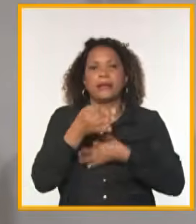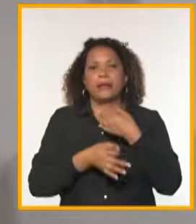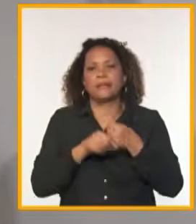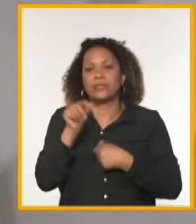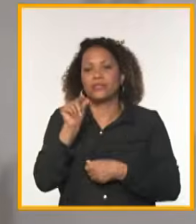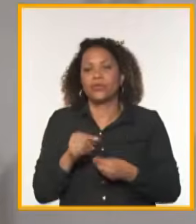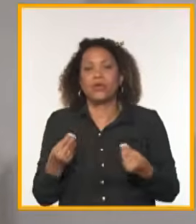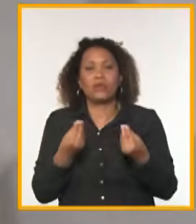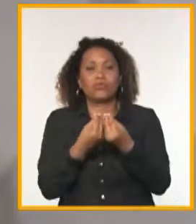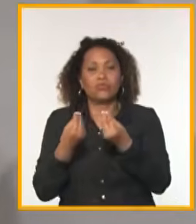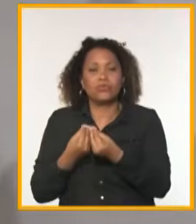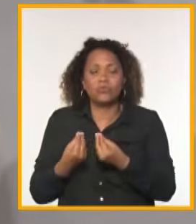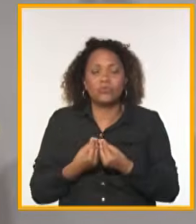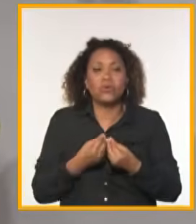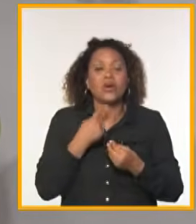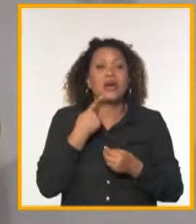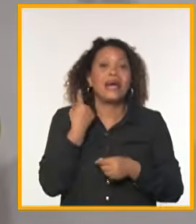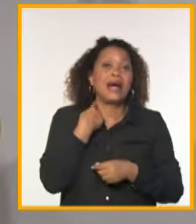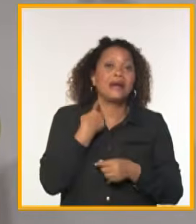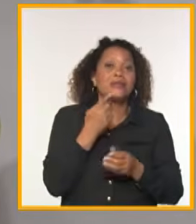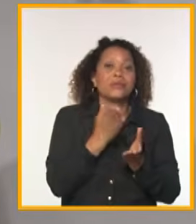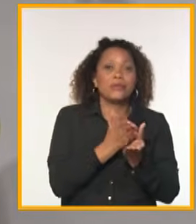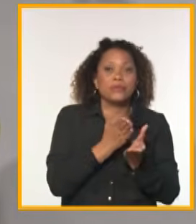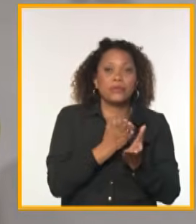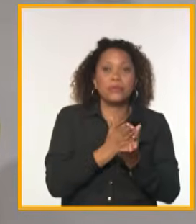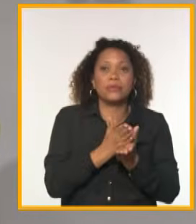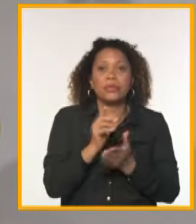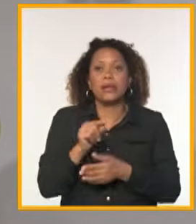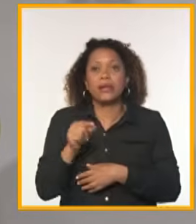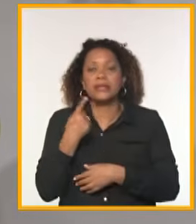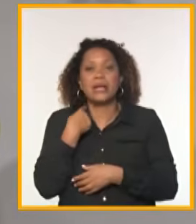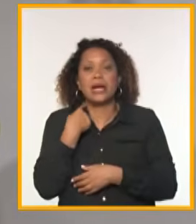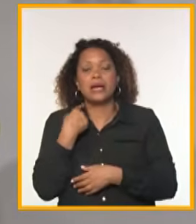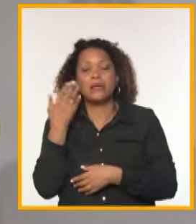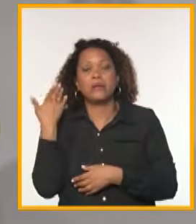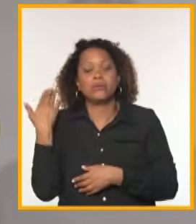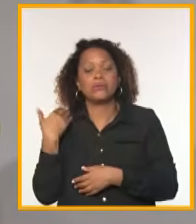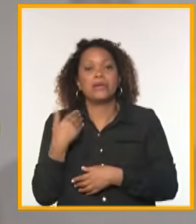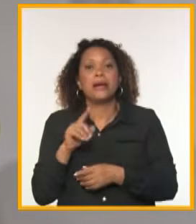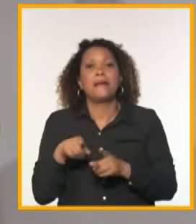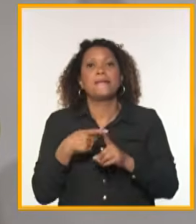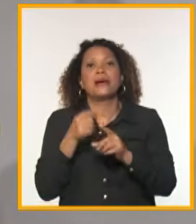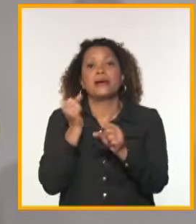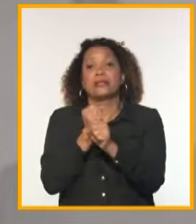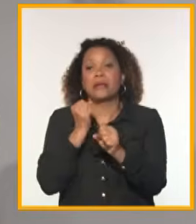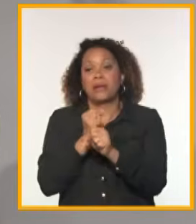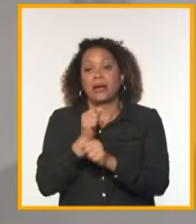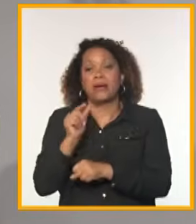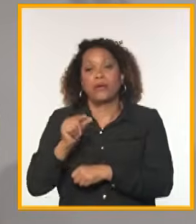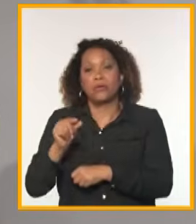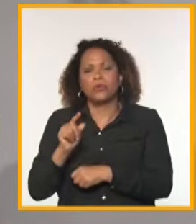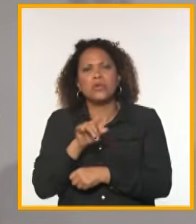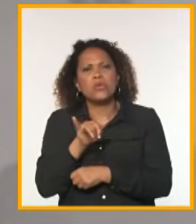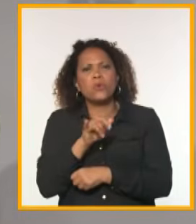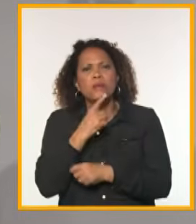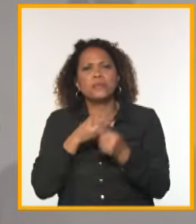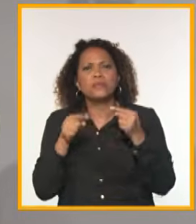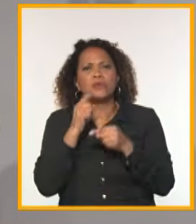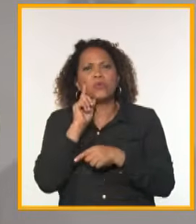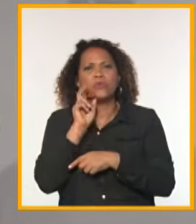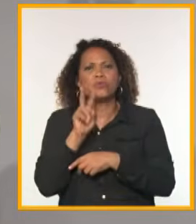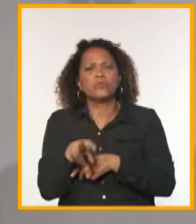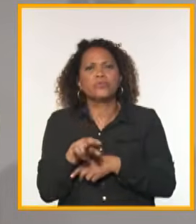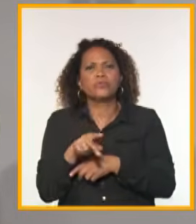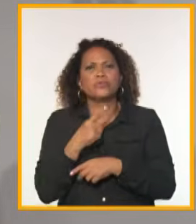acompañaron desde los años de estudiante, ya época de trabajador, y sobre todo, ustedes escucharon cuando el doctor